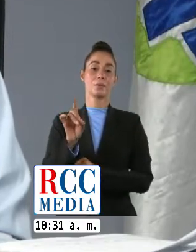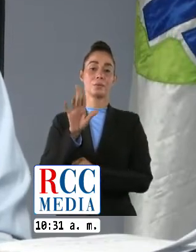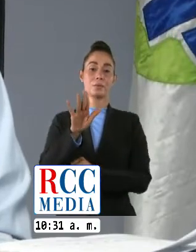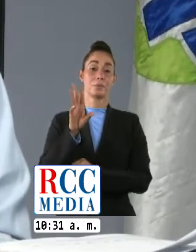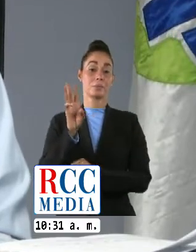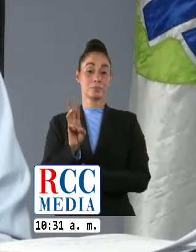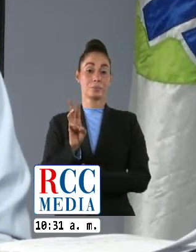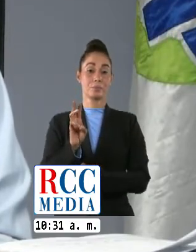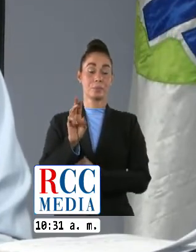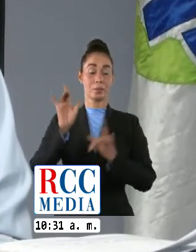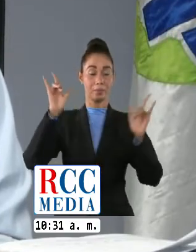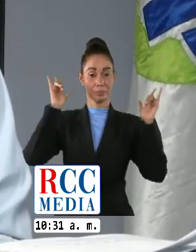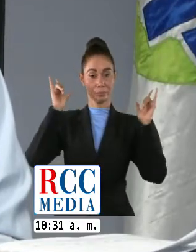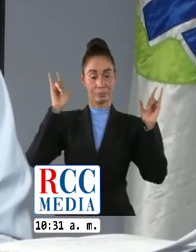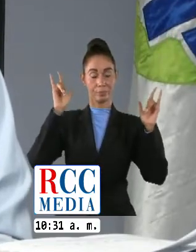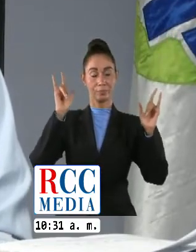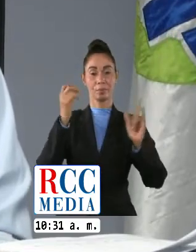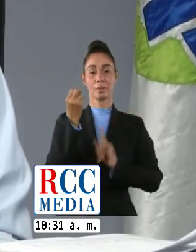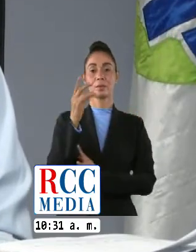28.36 en Santiago y